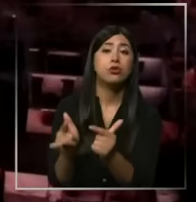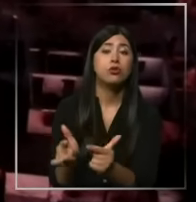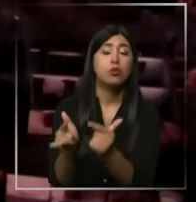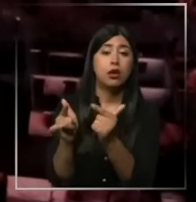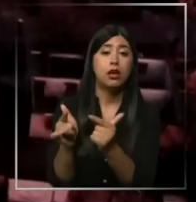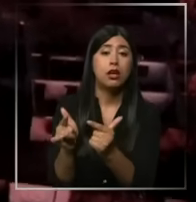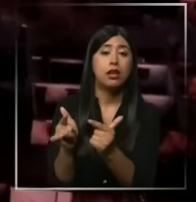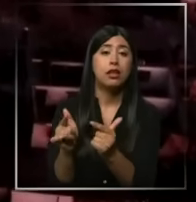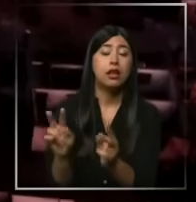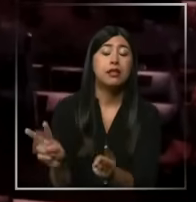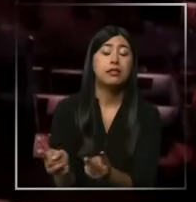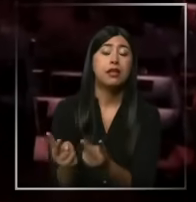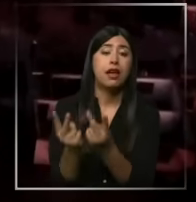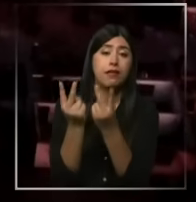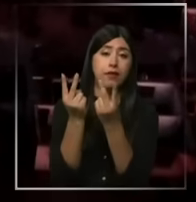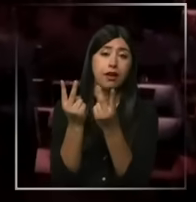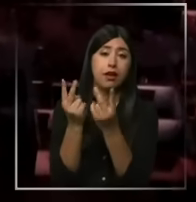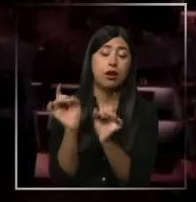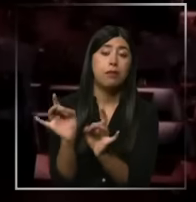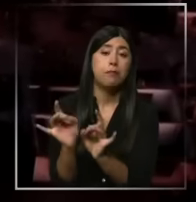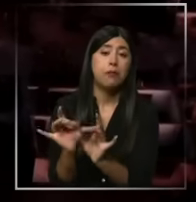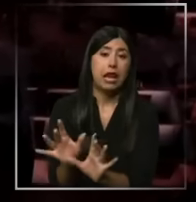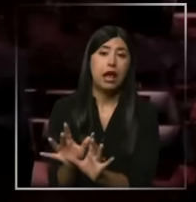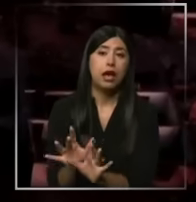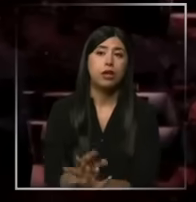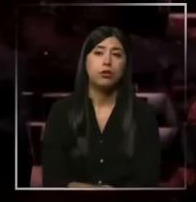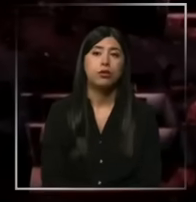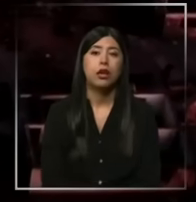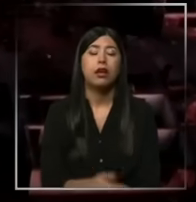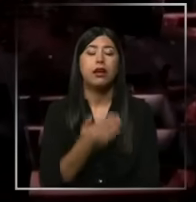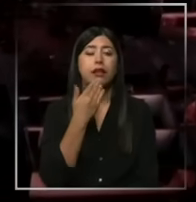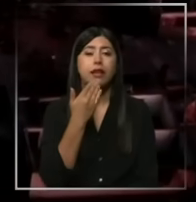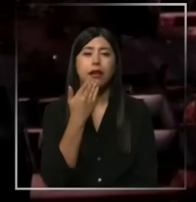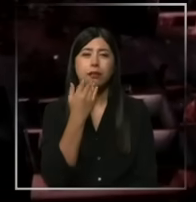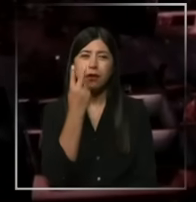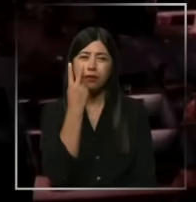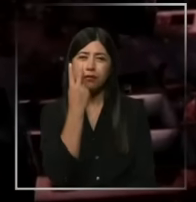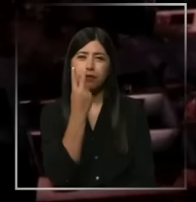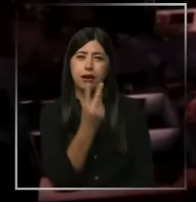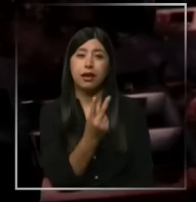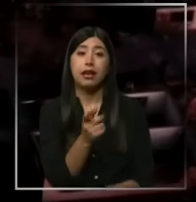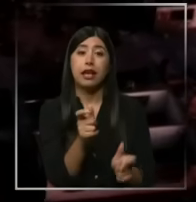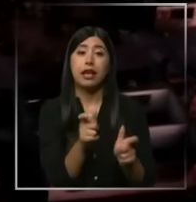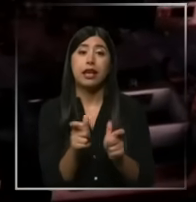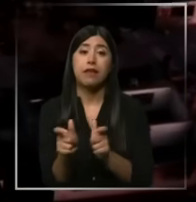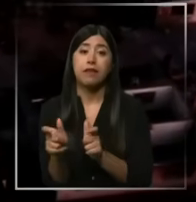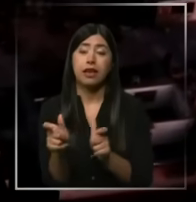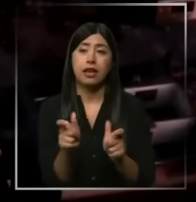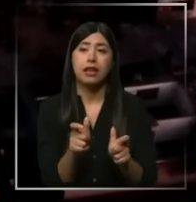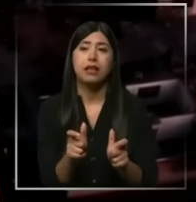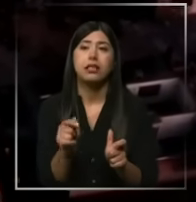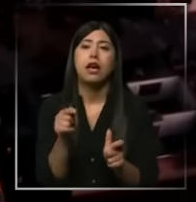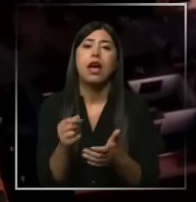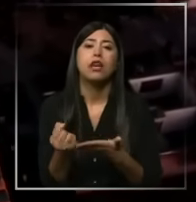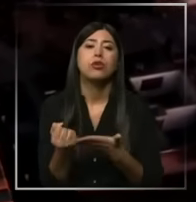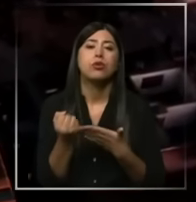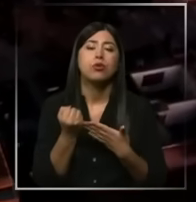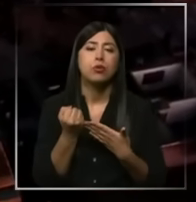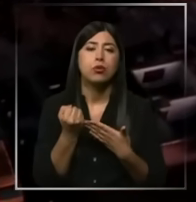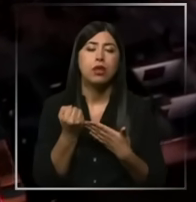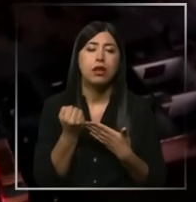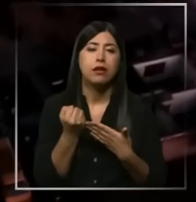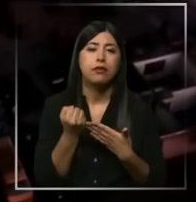afortunadamente se han salvado de manera milagrosa, y ver además a través de esta vigilancia que esto permita que no